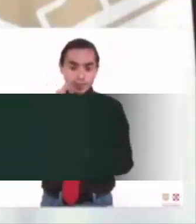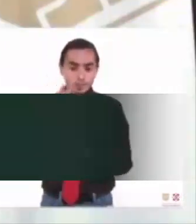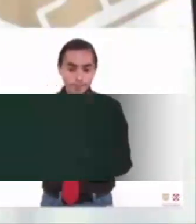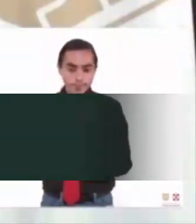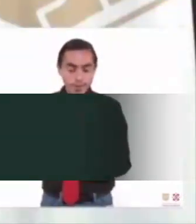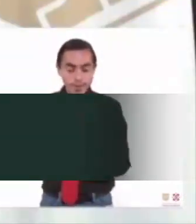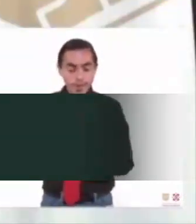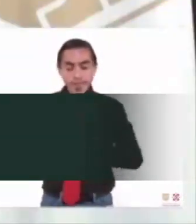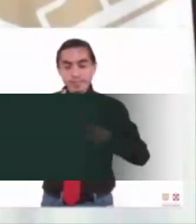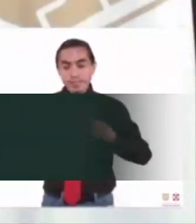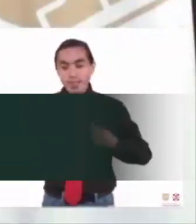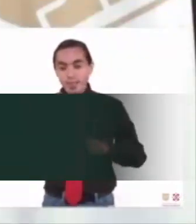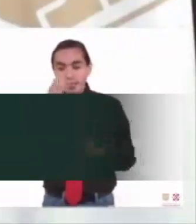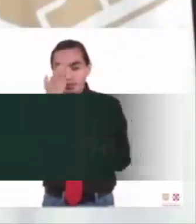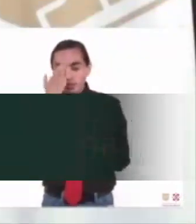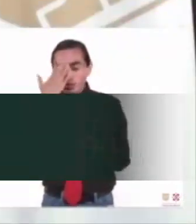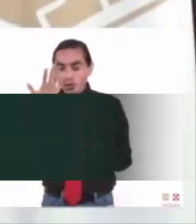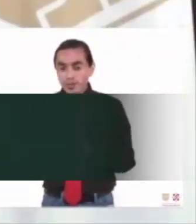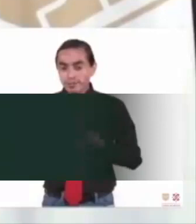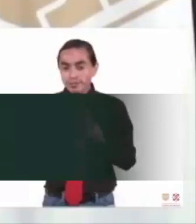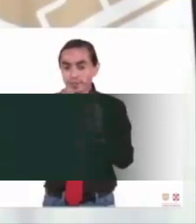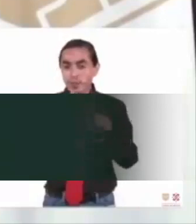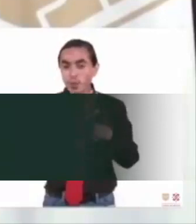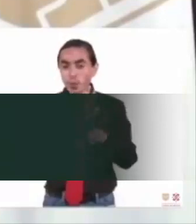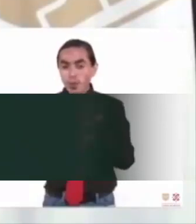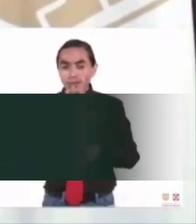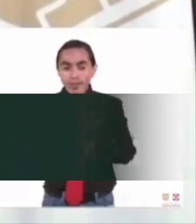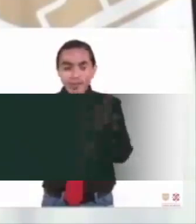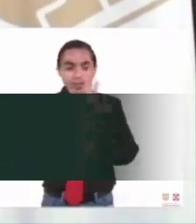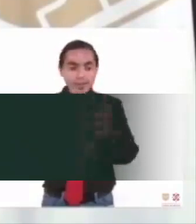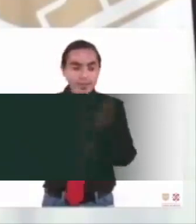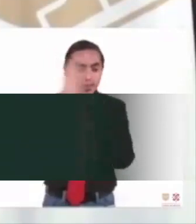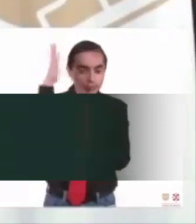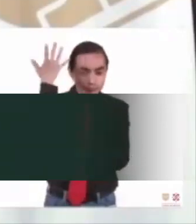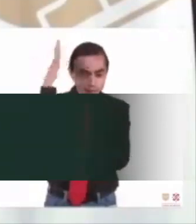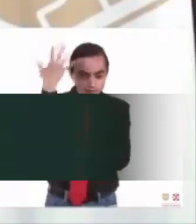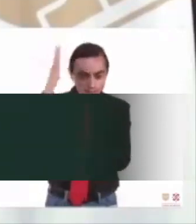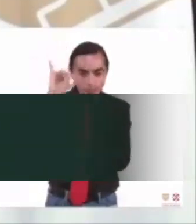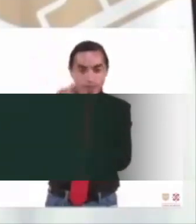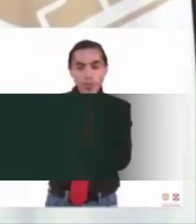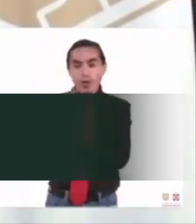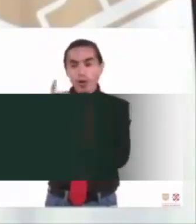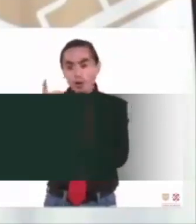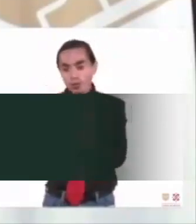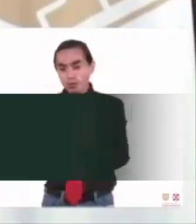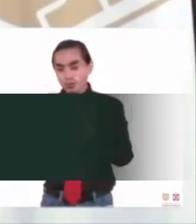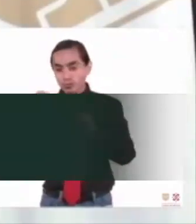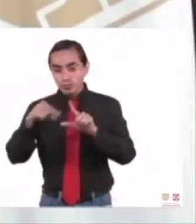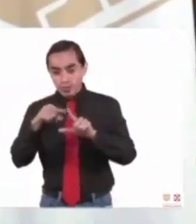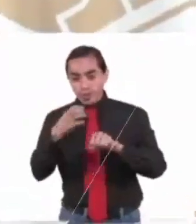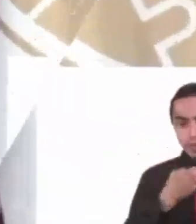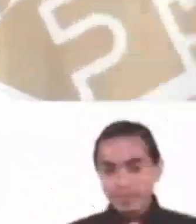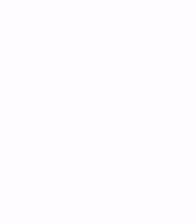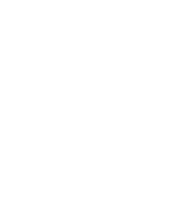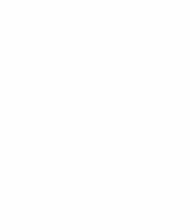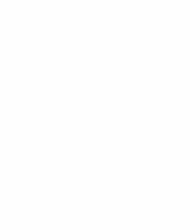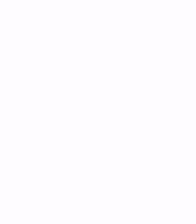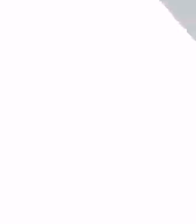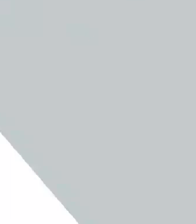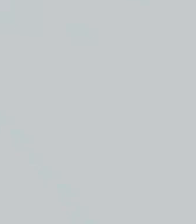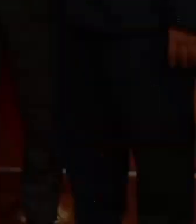además de una exposición de las 32 entidades en Paseo de la Reforma y actividades culturales en el centro histórico.